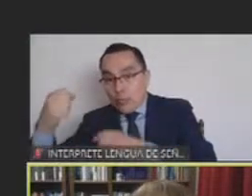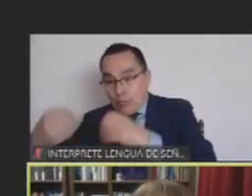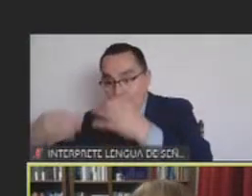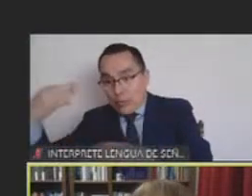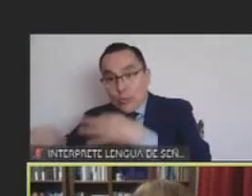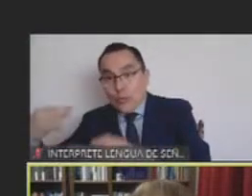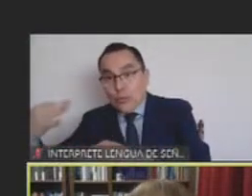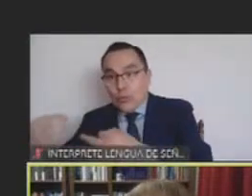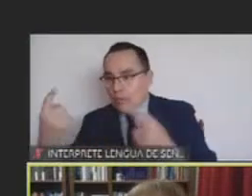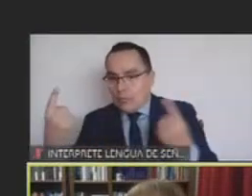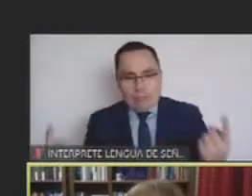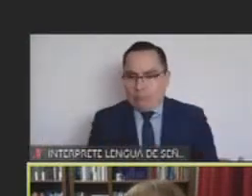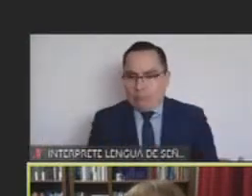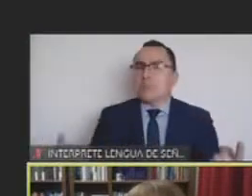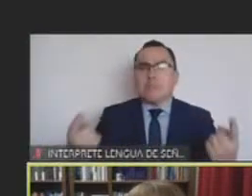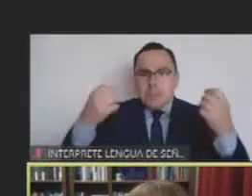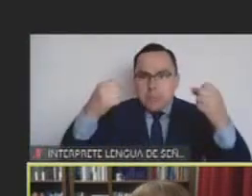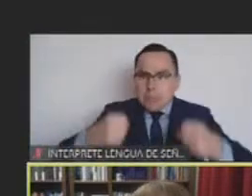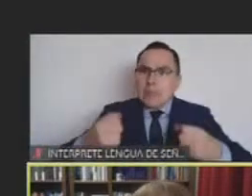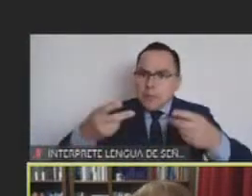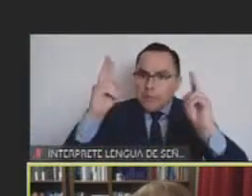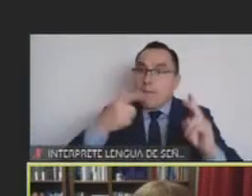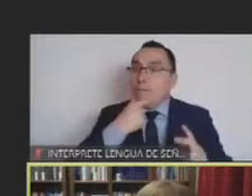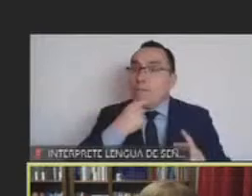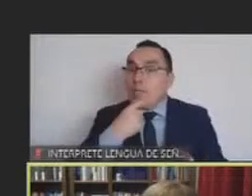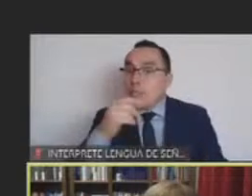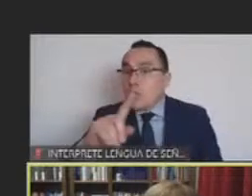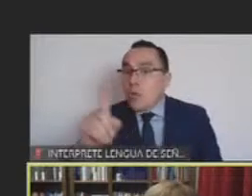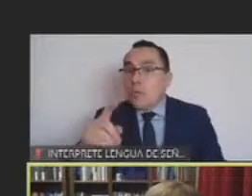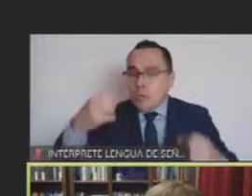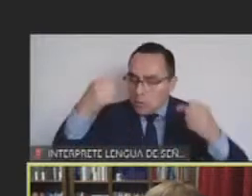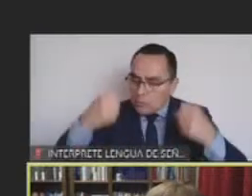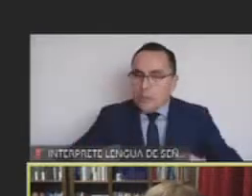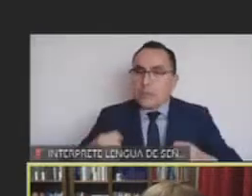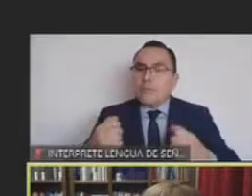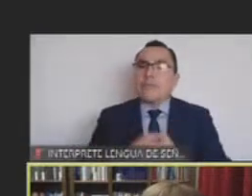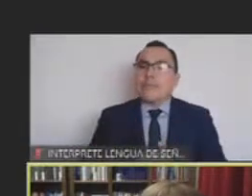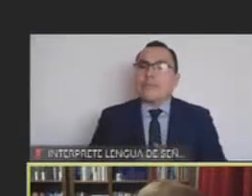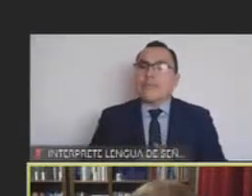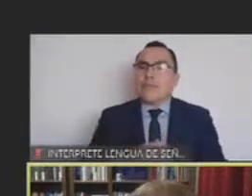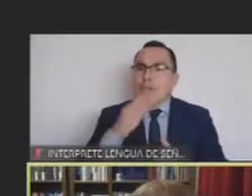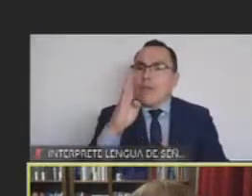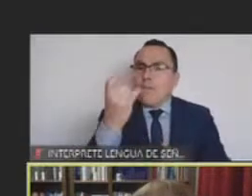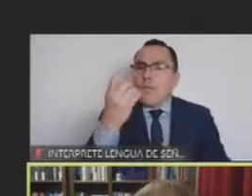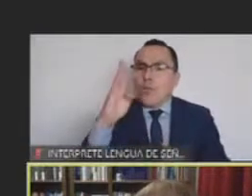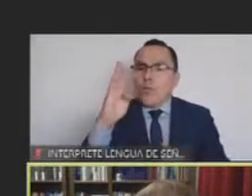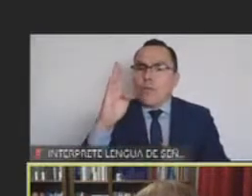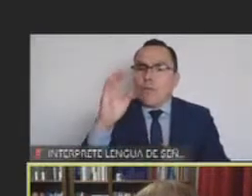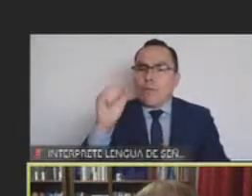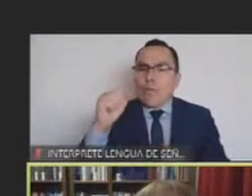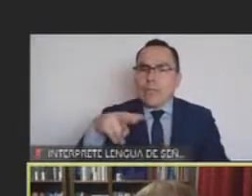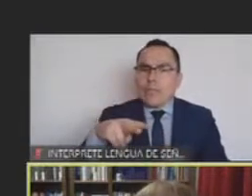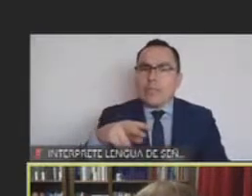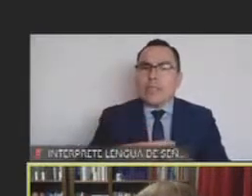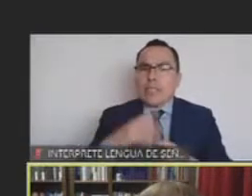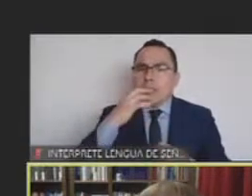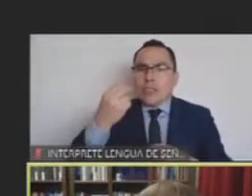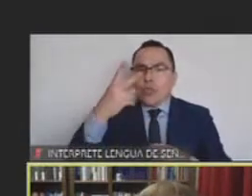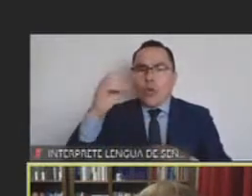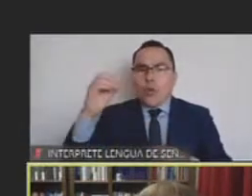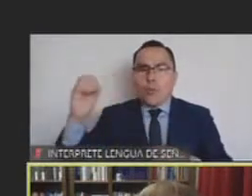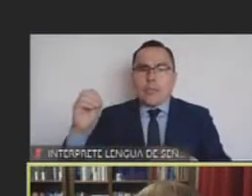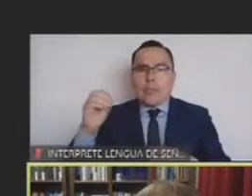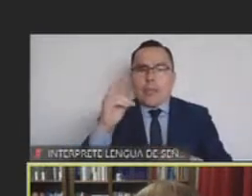posible, ¿no? No es fácil, pero me parece que es posible. Burbank dice en el año 2003, la independencia judicial y